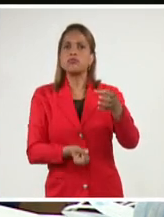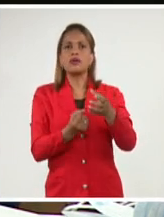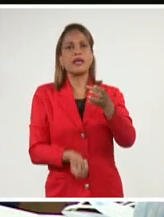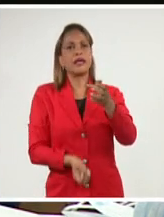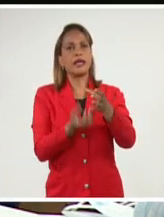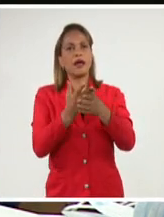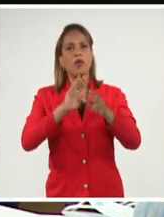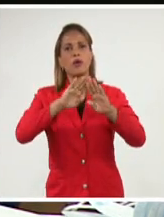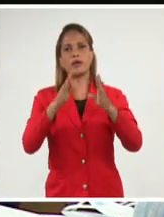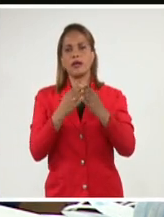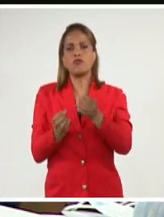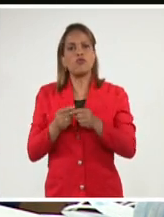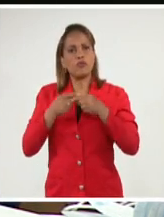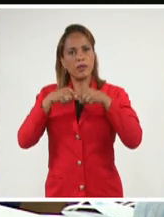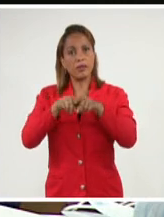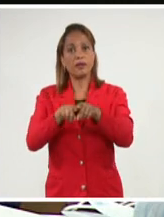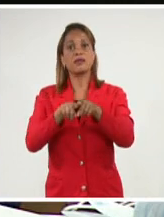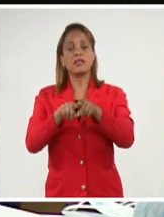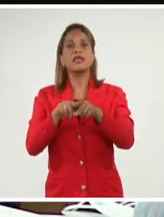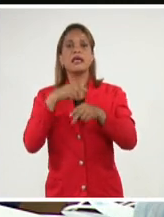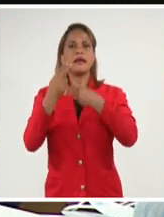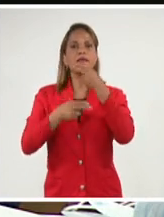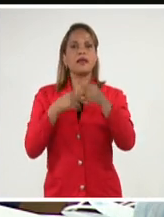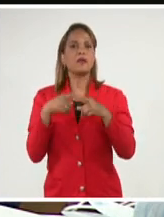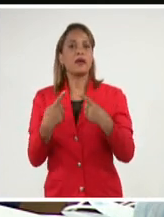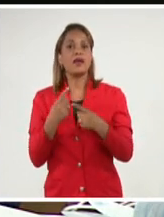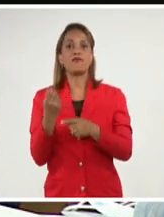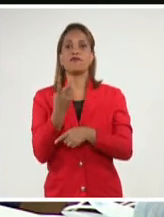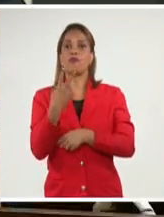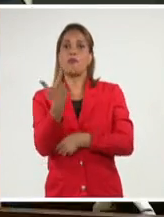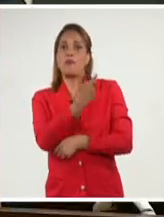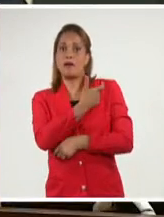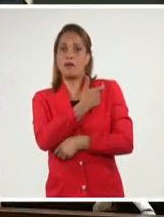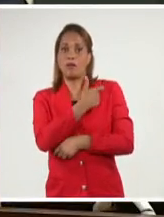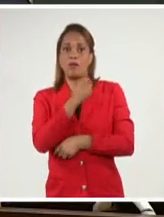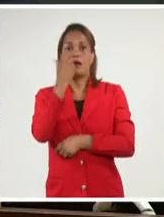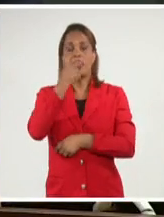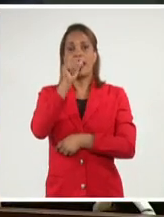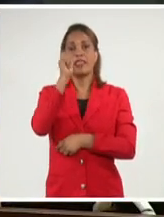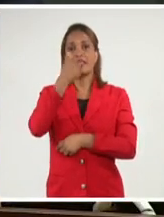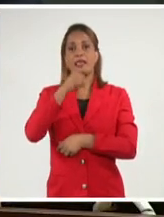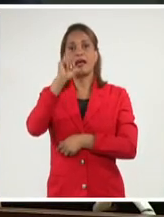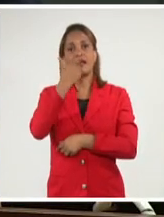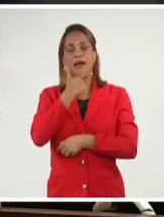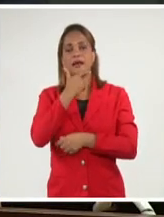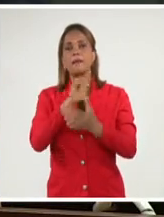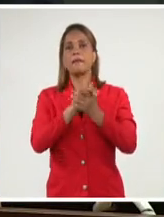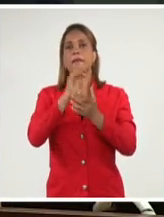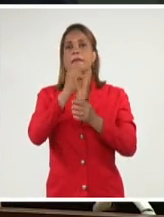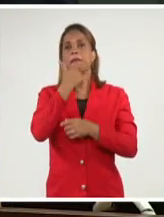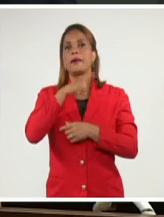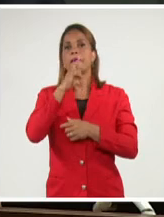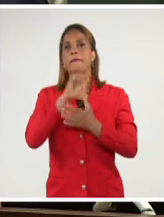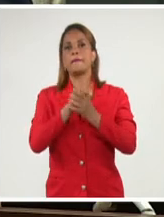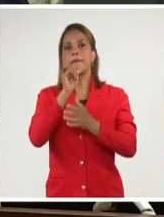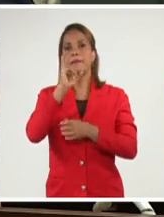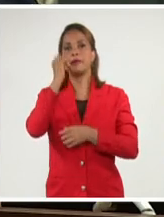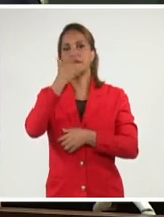patrio, emanaron dos candidatos vacunales, Abdala y Mambisa. Para Fidel, una revolución no